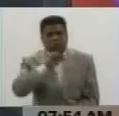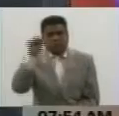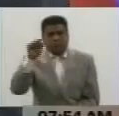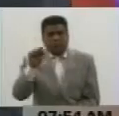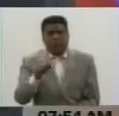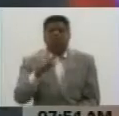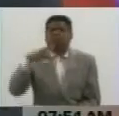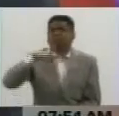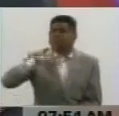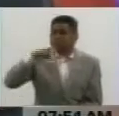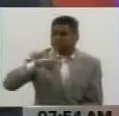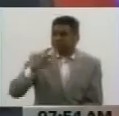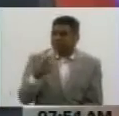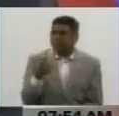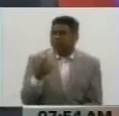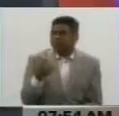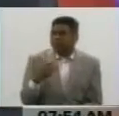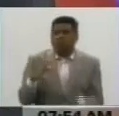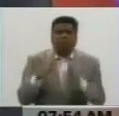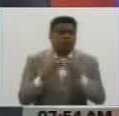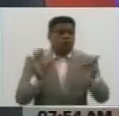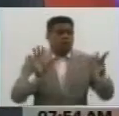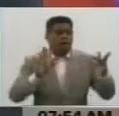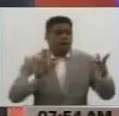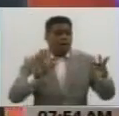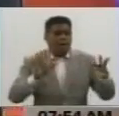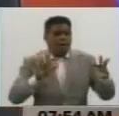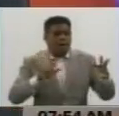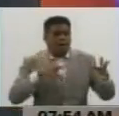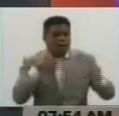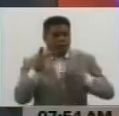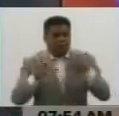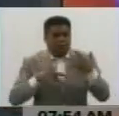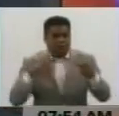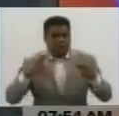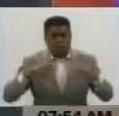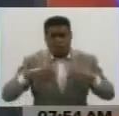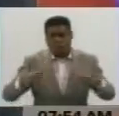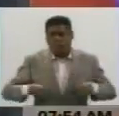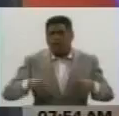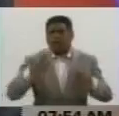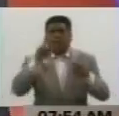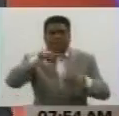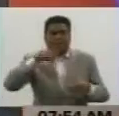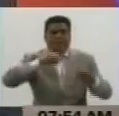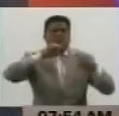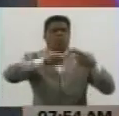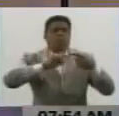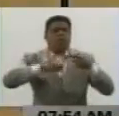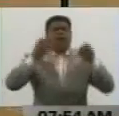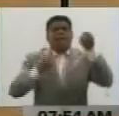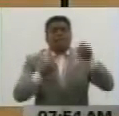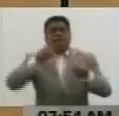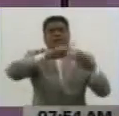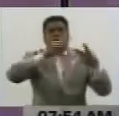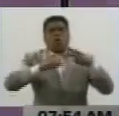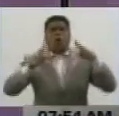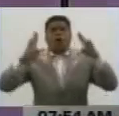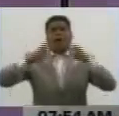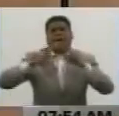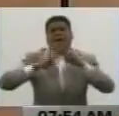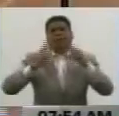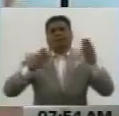para el emprendimiento de toda la actividad humana. Necesitamos construir vehículos, necesitamos hacer casas, viviendas, edificios, o